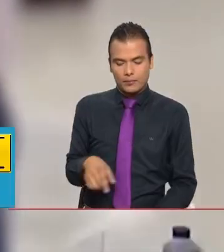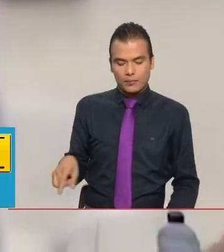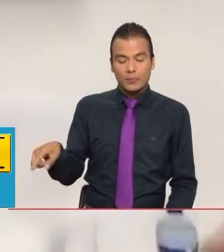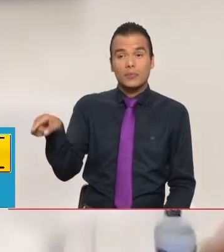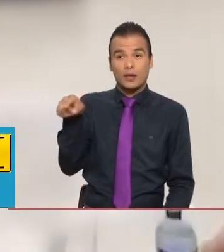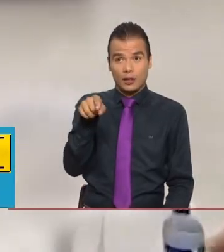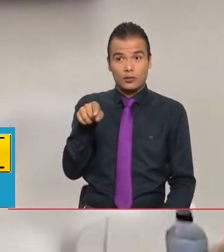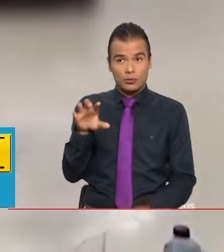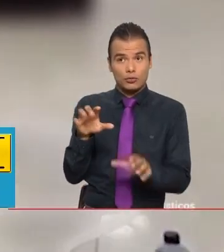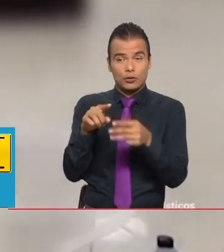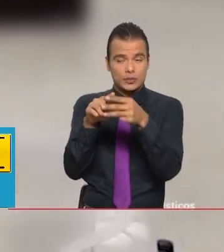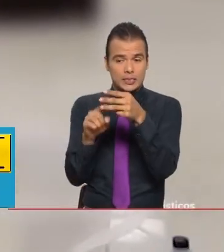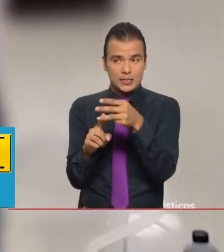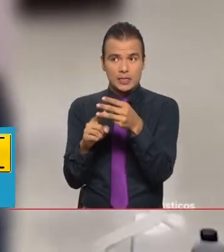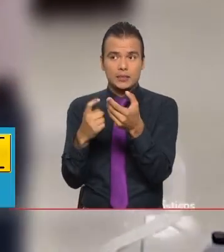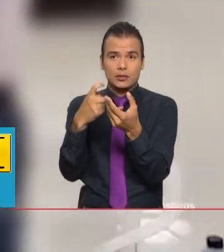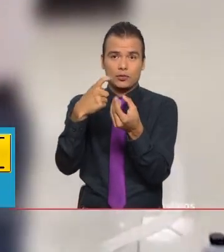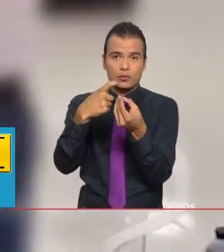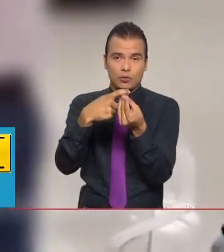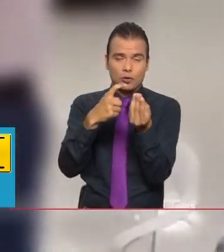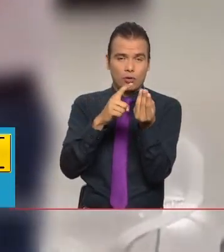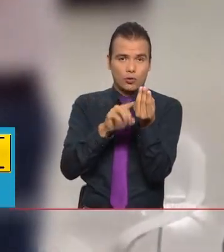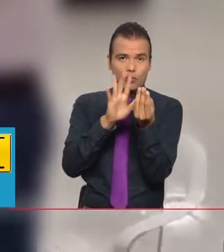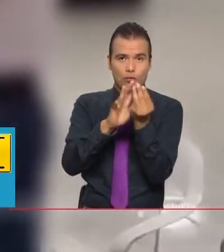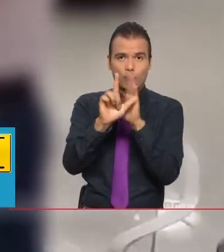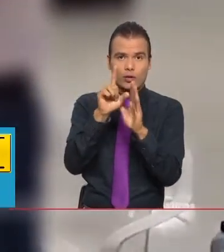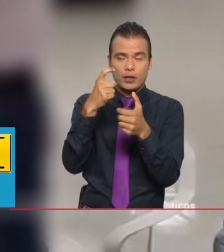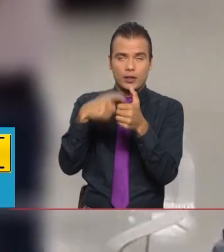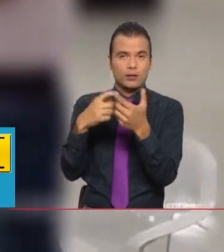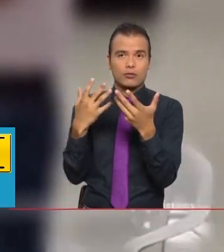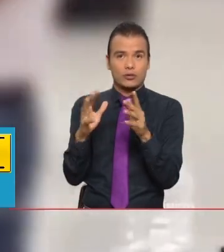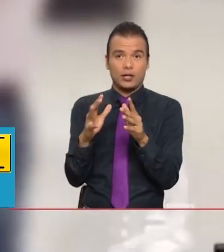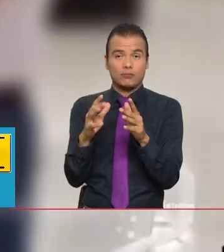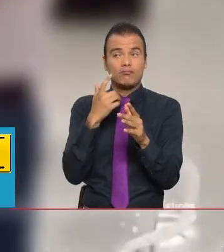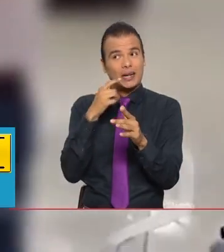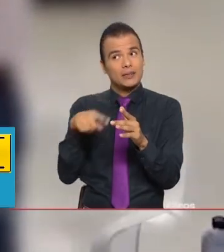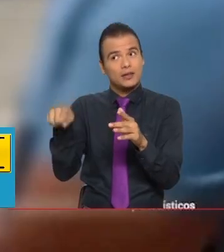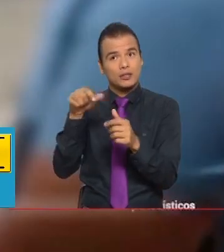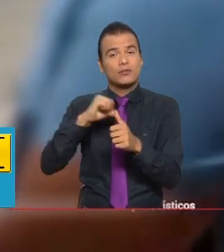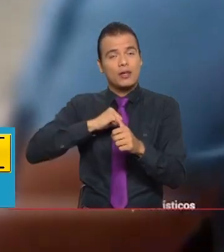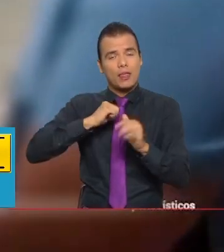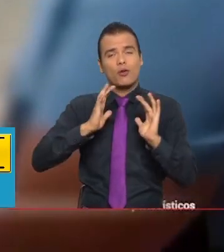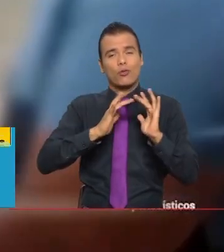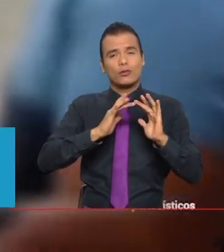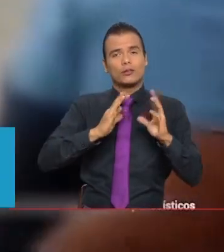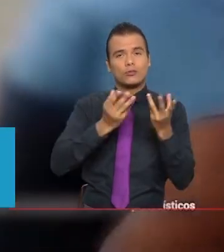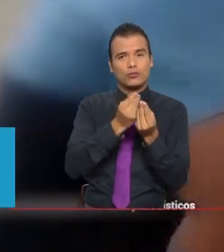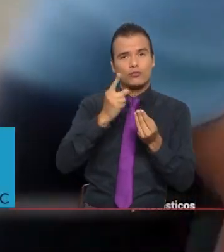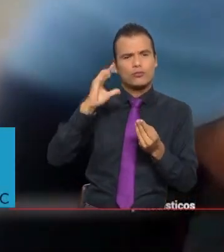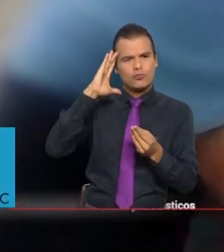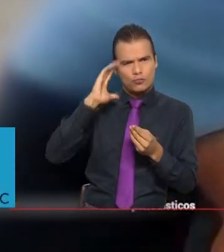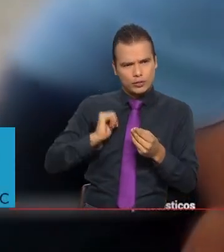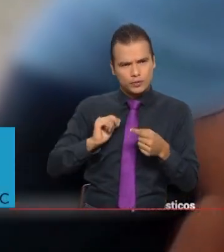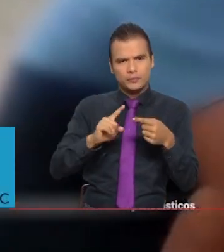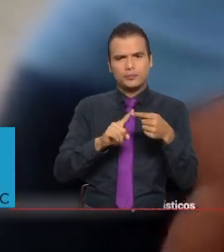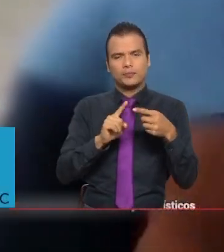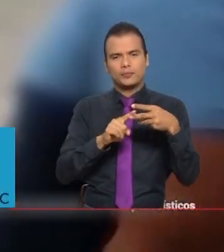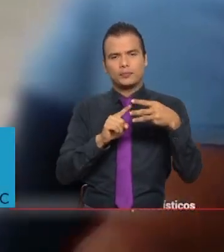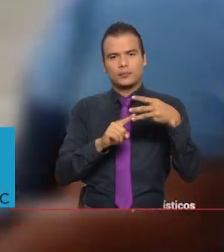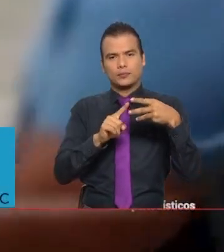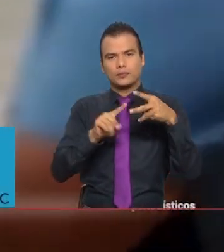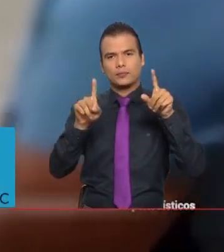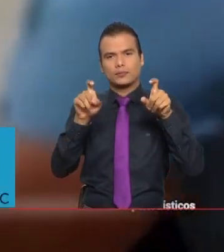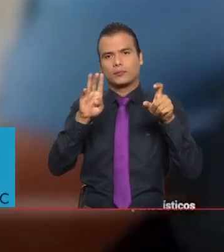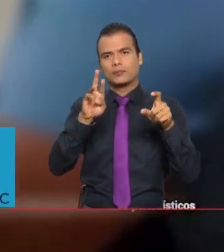Los detenidos fueron identificados como Justino Coral Perea, alias Tío, Jim Brian Coral Pretel, alias Brian, y Ronald Montaño